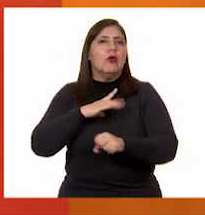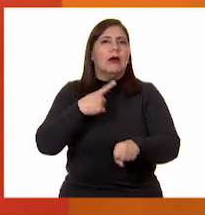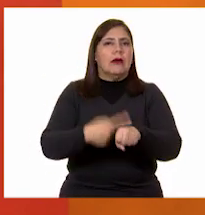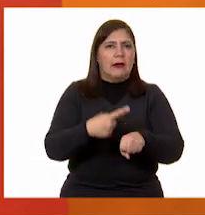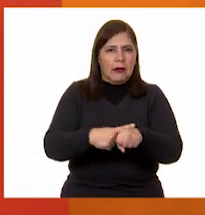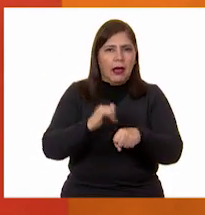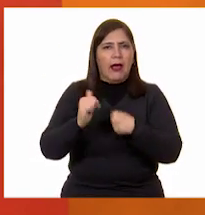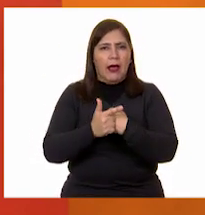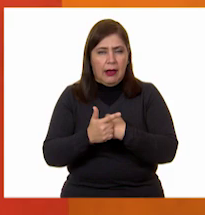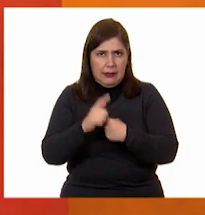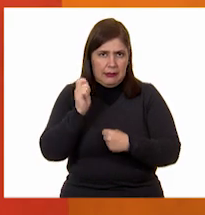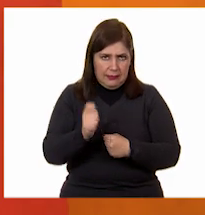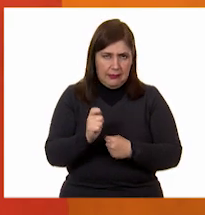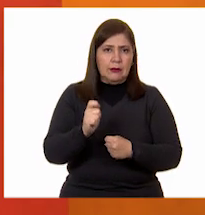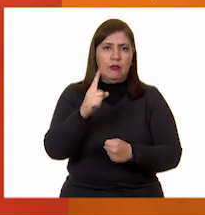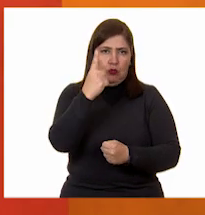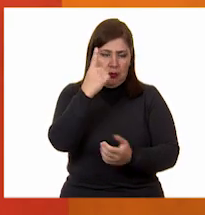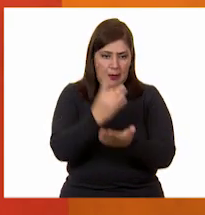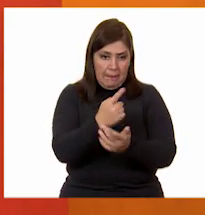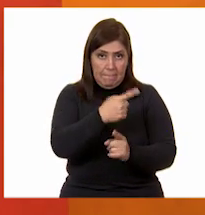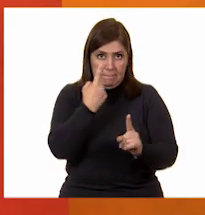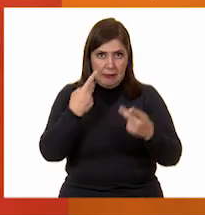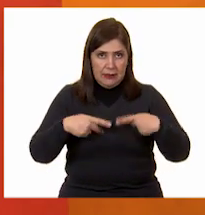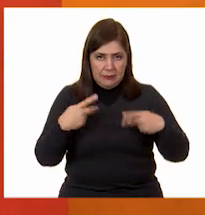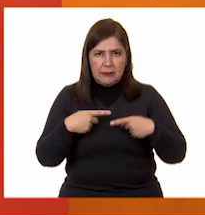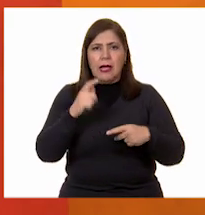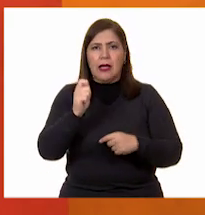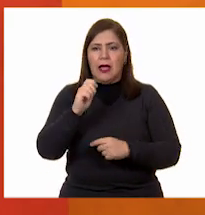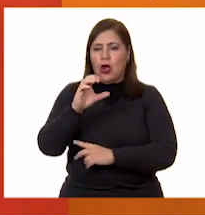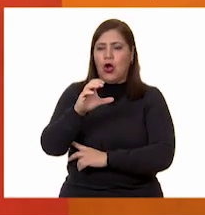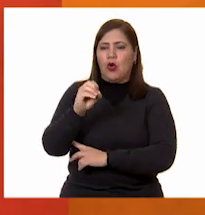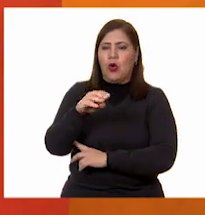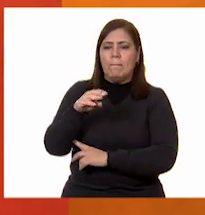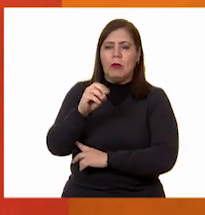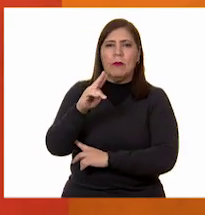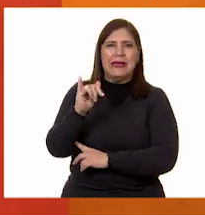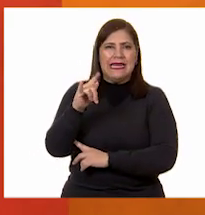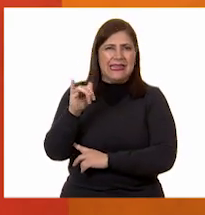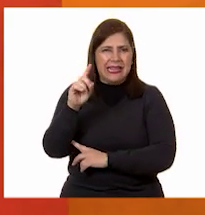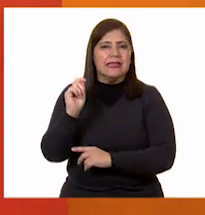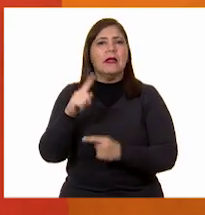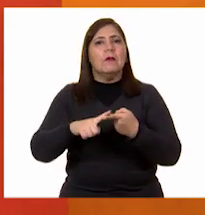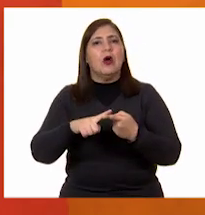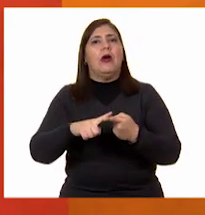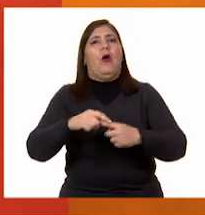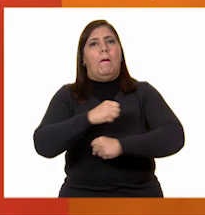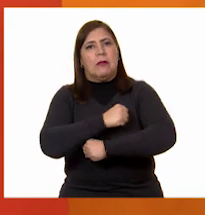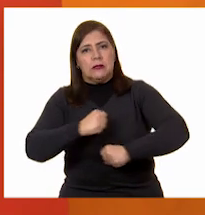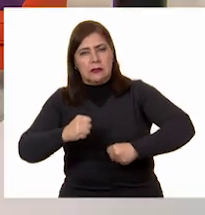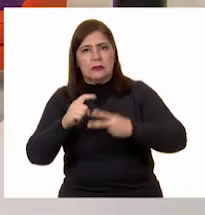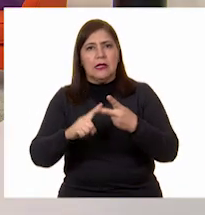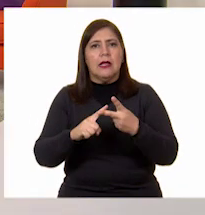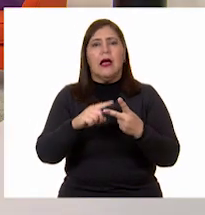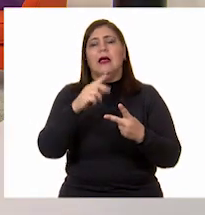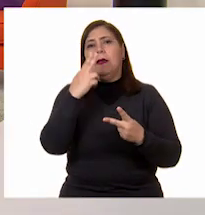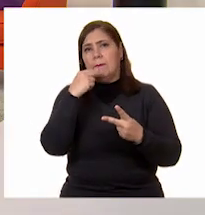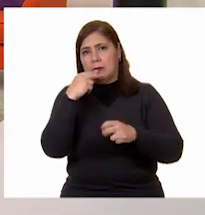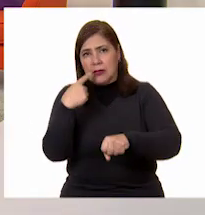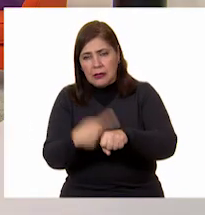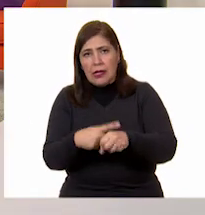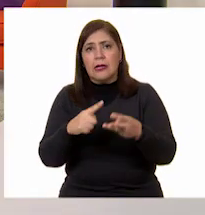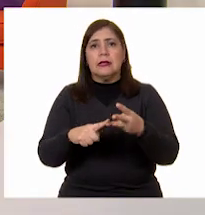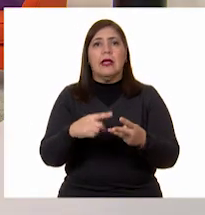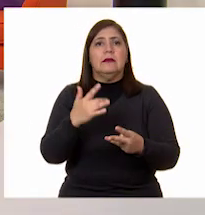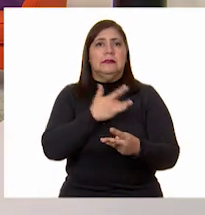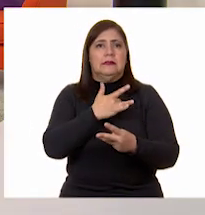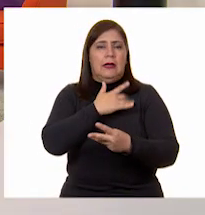las comorbilidades principales, ya las hemos escuchado muchas veces, son la obesidad, la diabetes y la hipertensión. Y entonces, para que